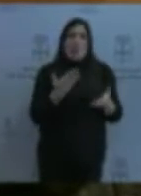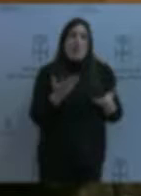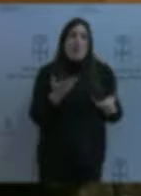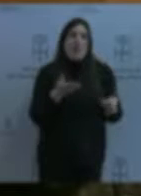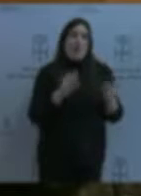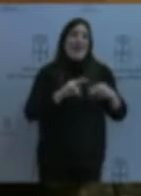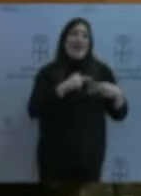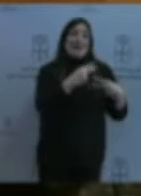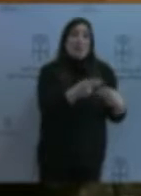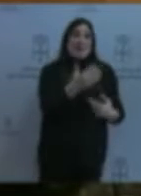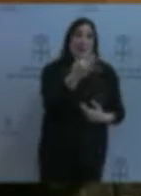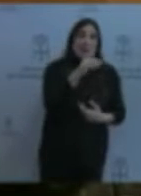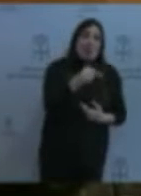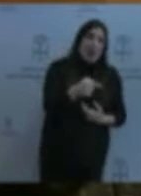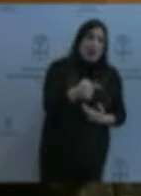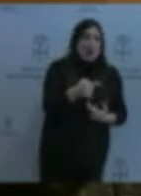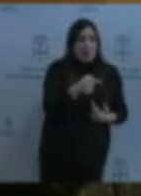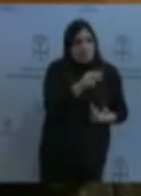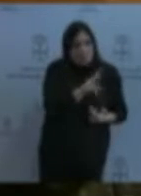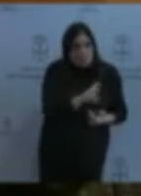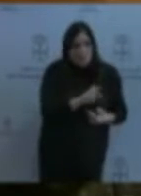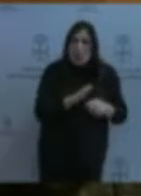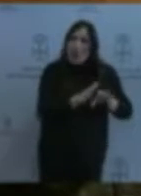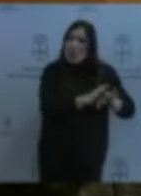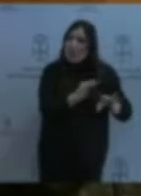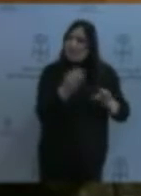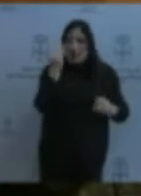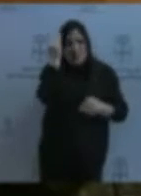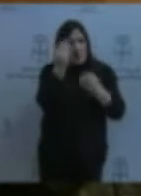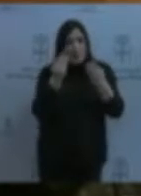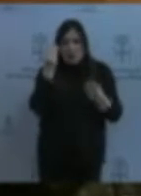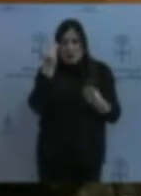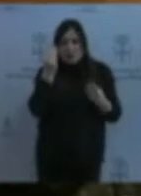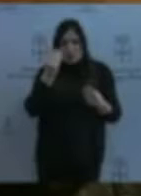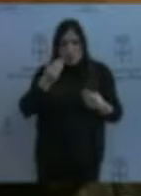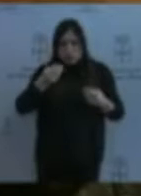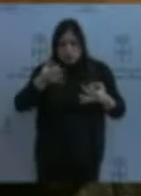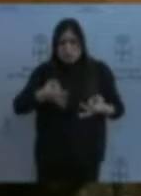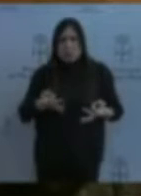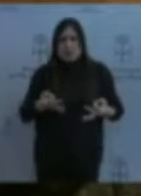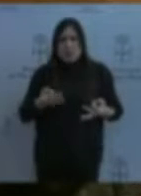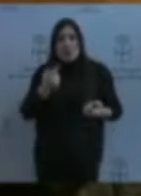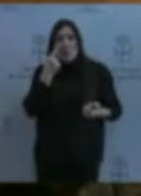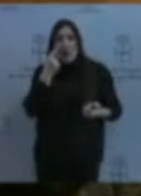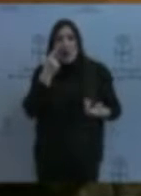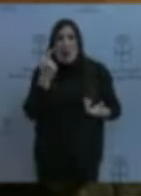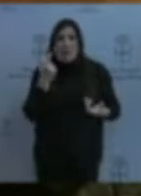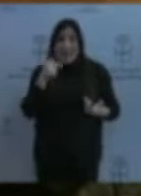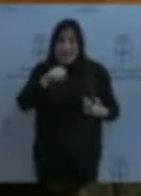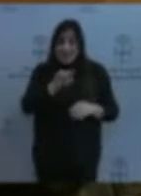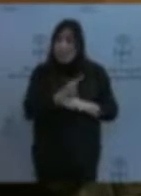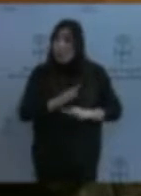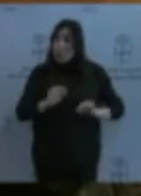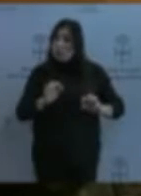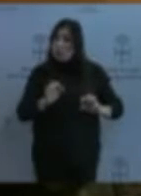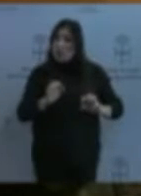calado dentro de esta Junta General sobre cuáles son los mecanismos que tiene esta Junta General para que una empresa a